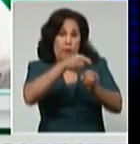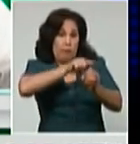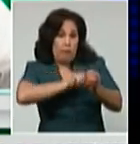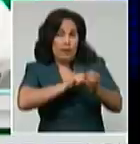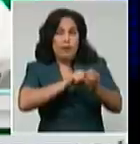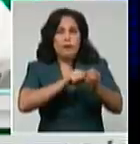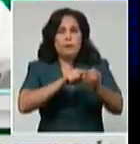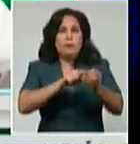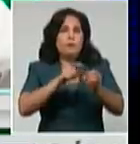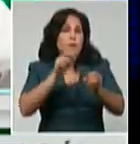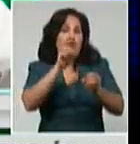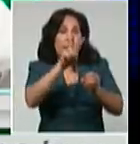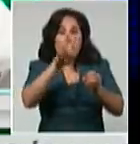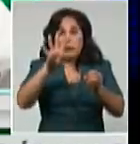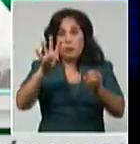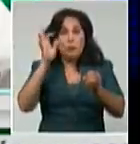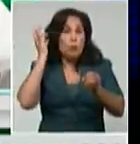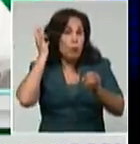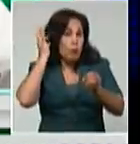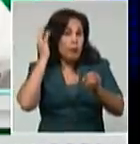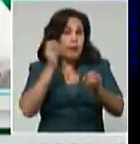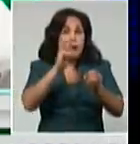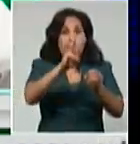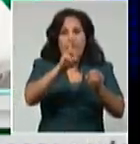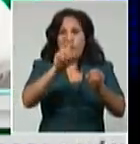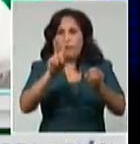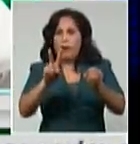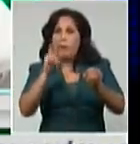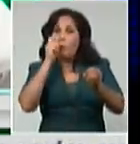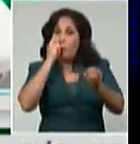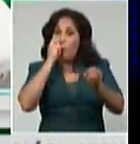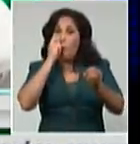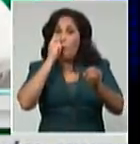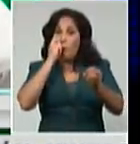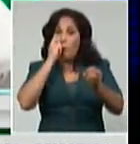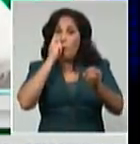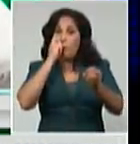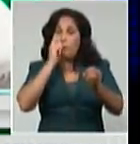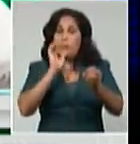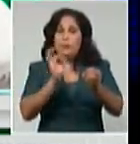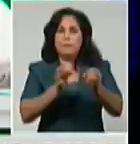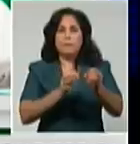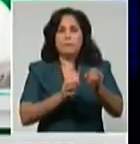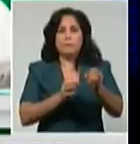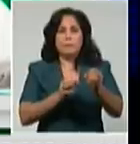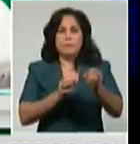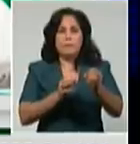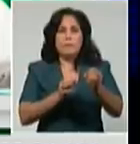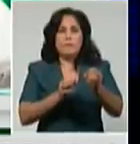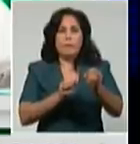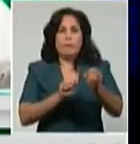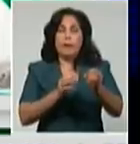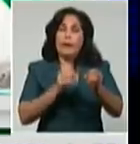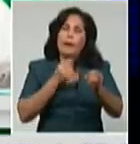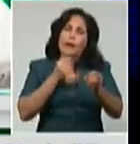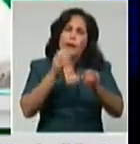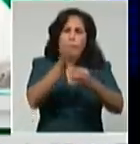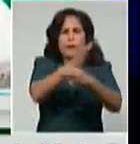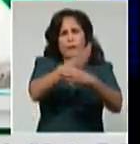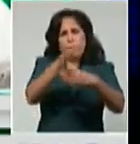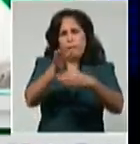sexo femenino, 32 del masculino y una diferencia